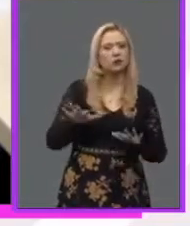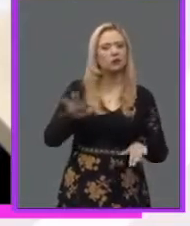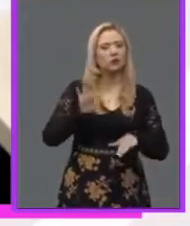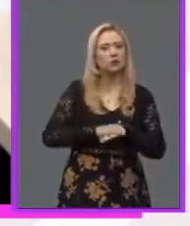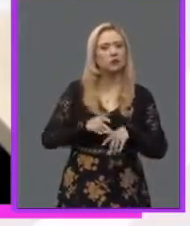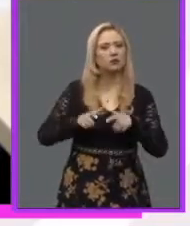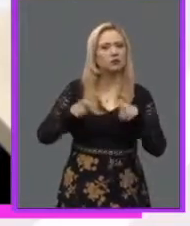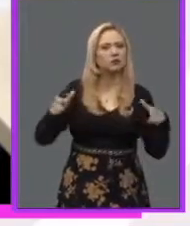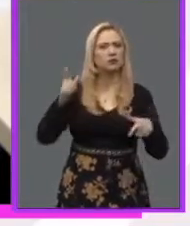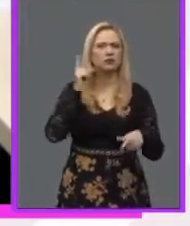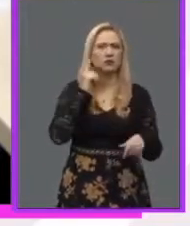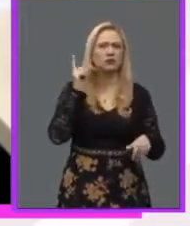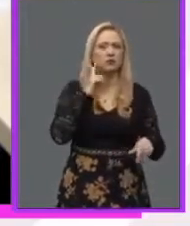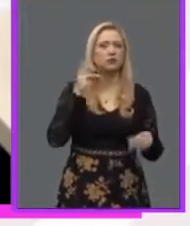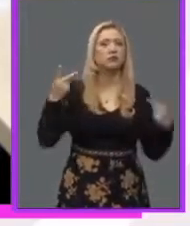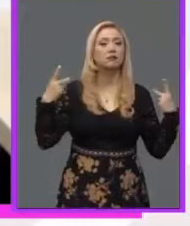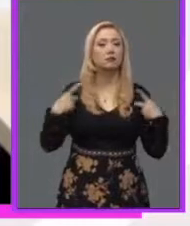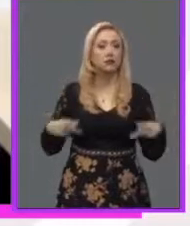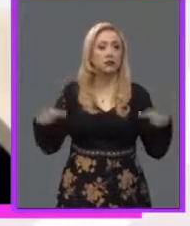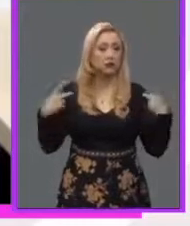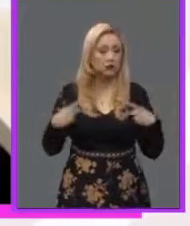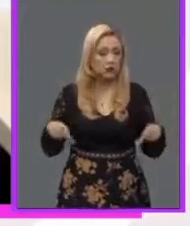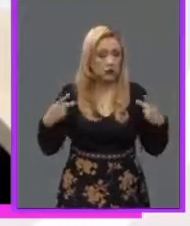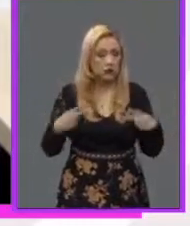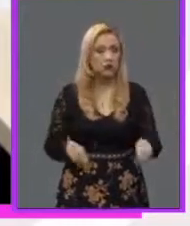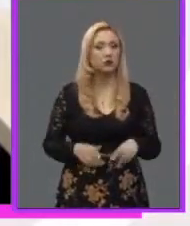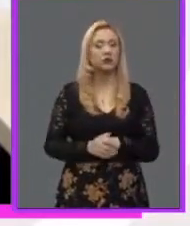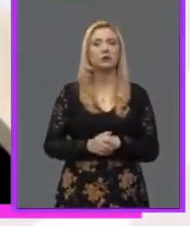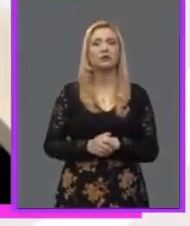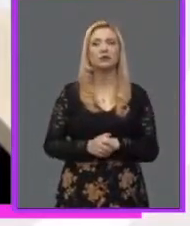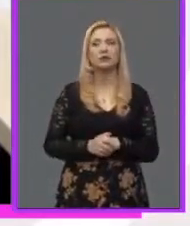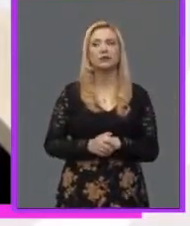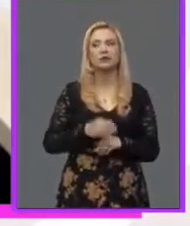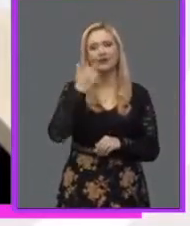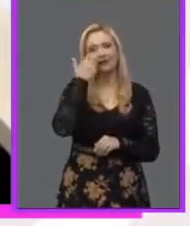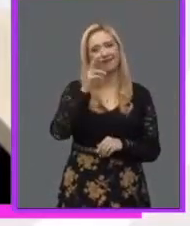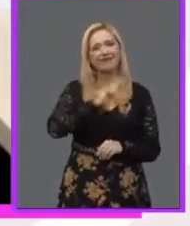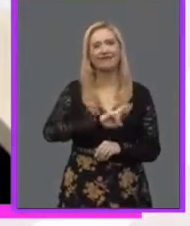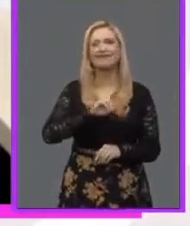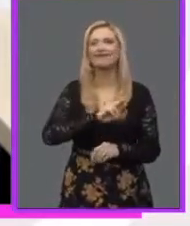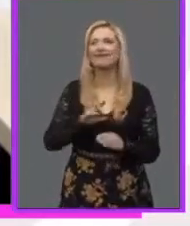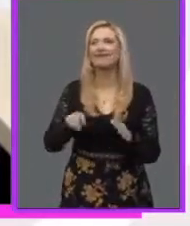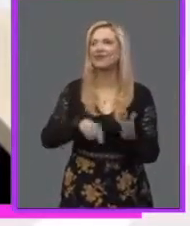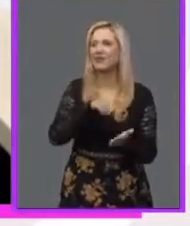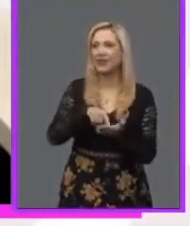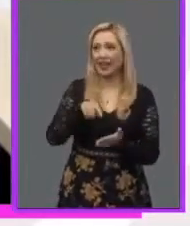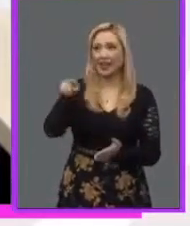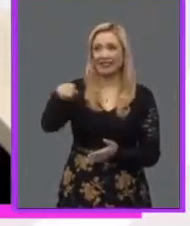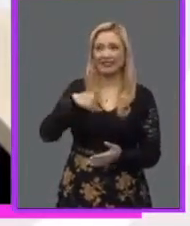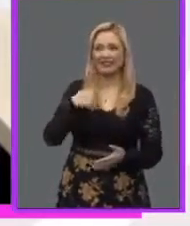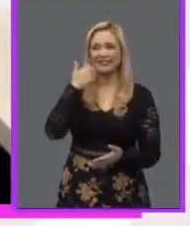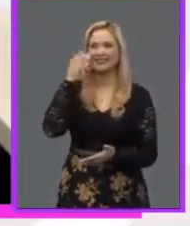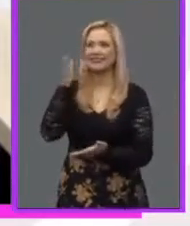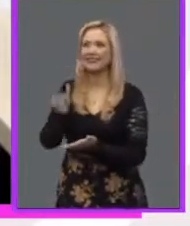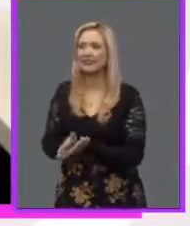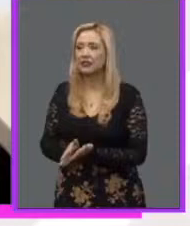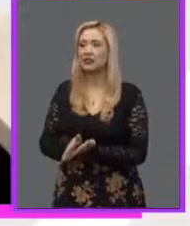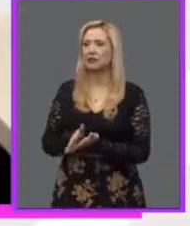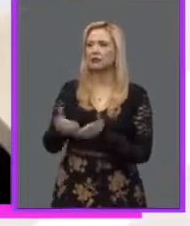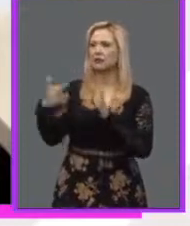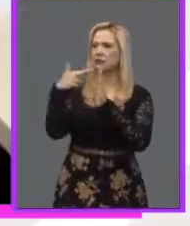cada vez hay más reportes de personas que al tratar de rentar en un lugar, en ciertas zonas, se encuentran